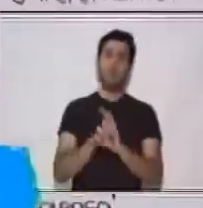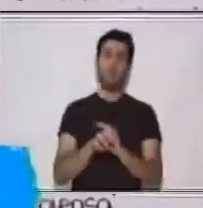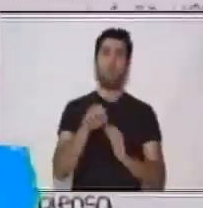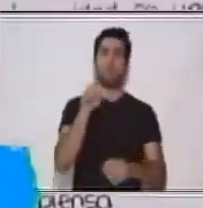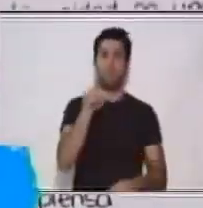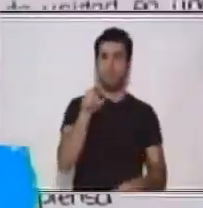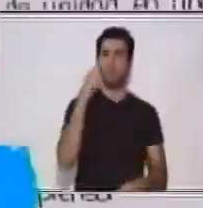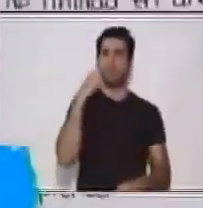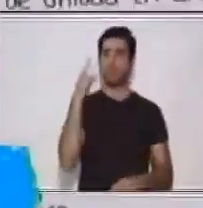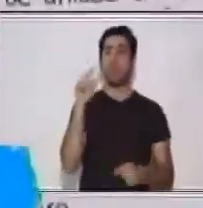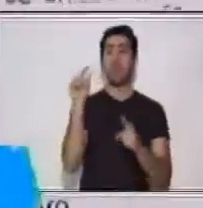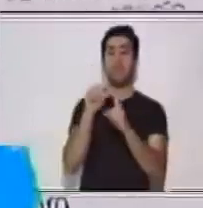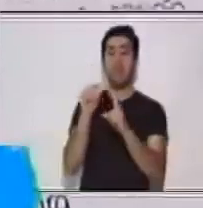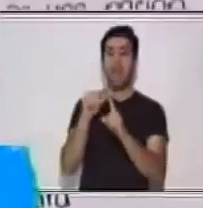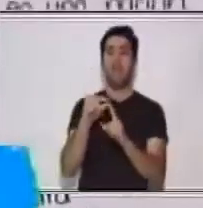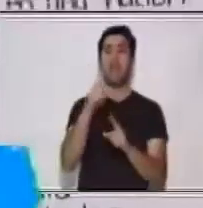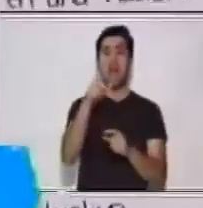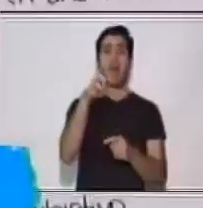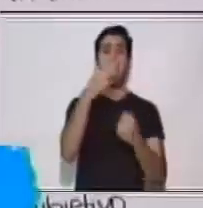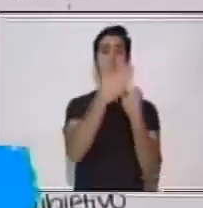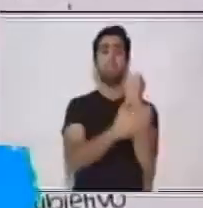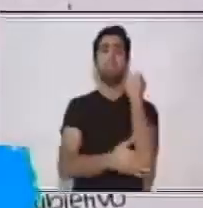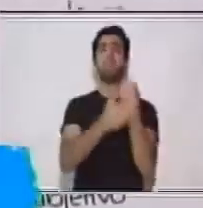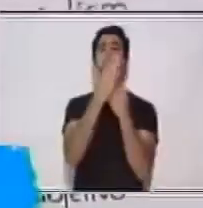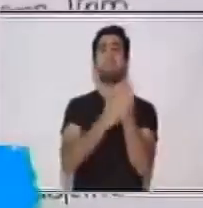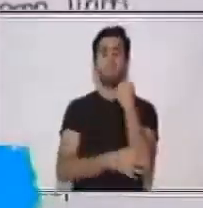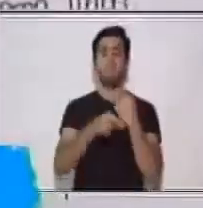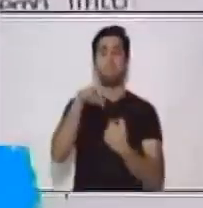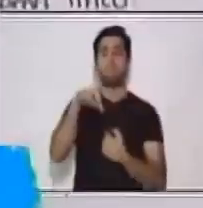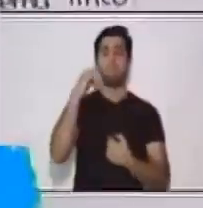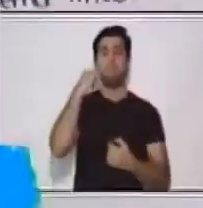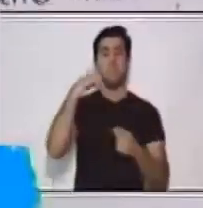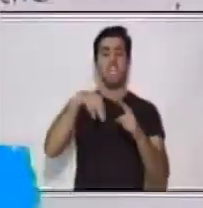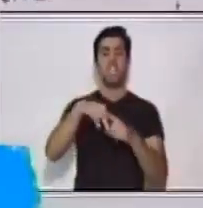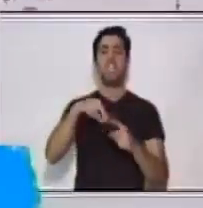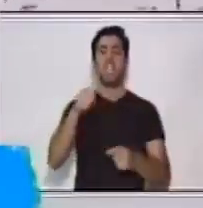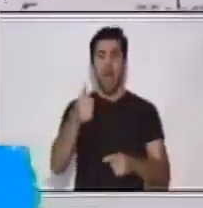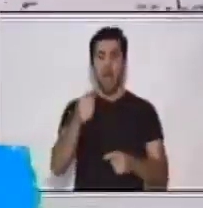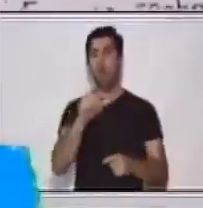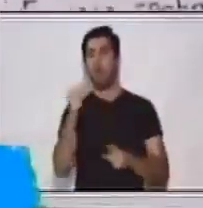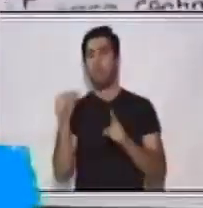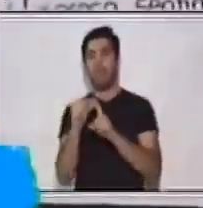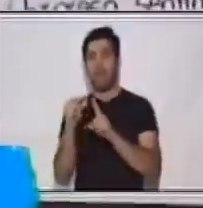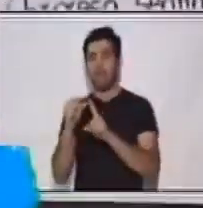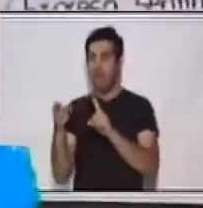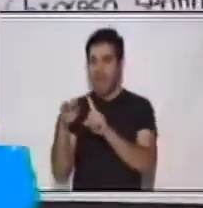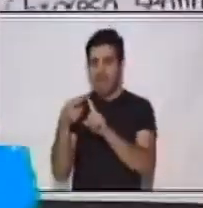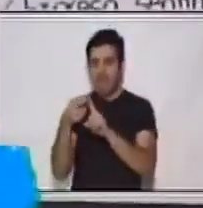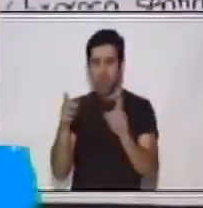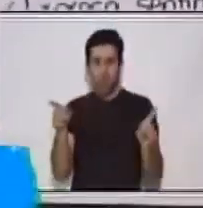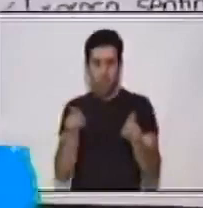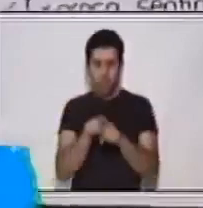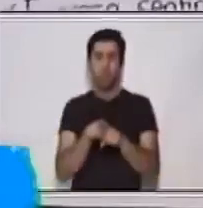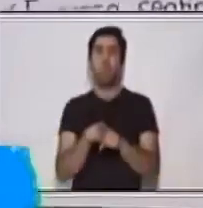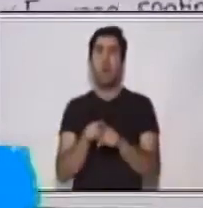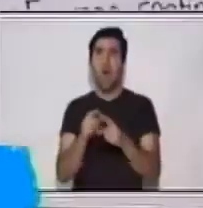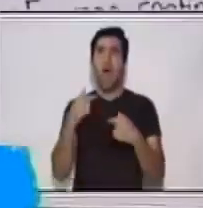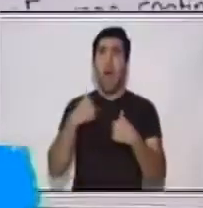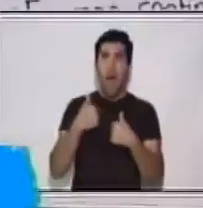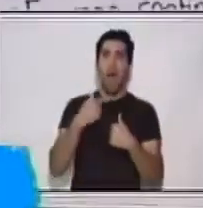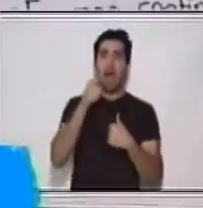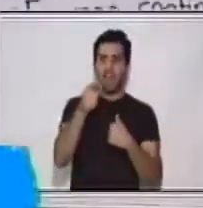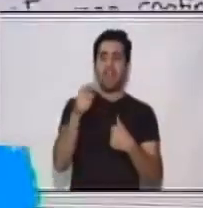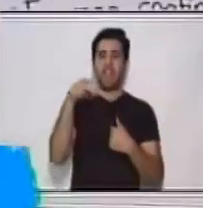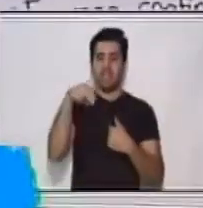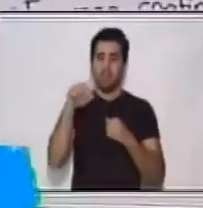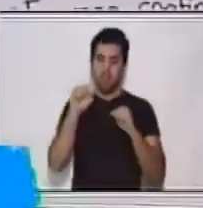una palabra que rime con piña, por ejemplo, ¿sí? Y pues lo relacionamos a la última